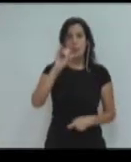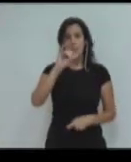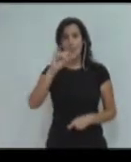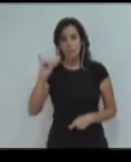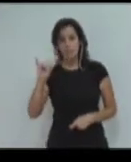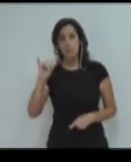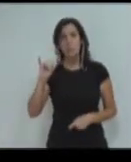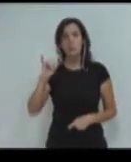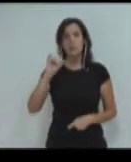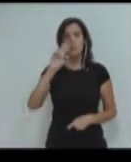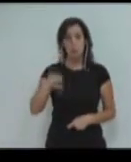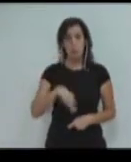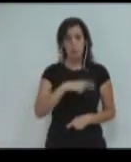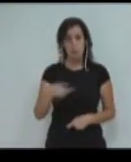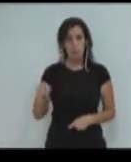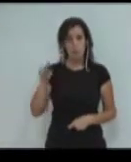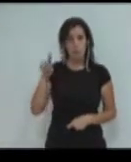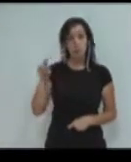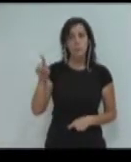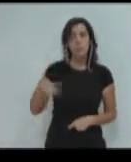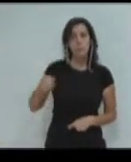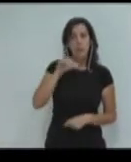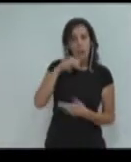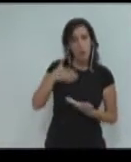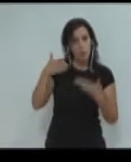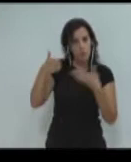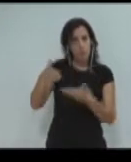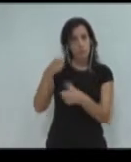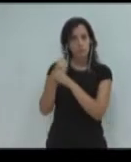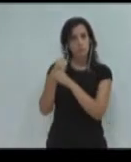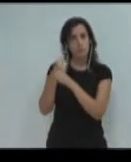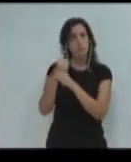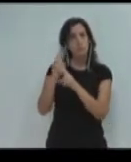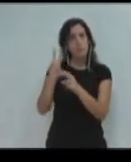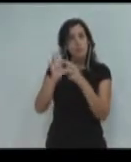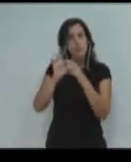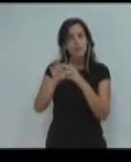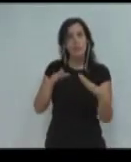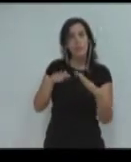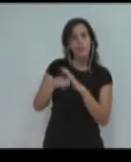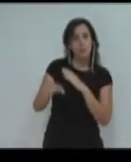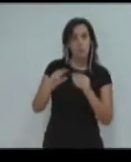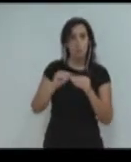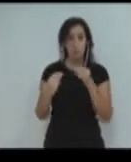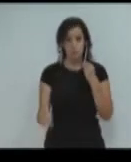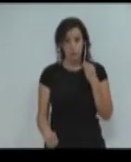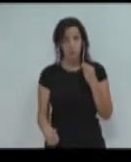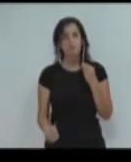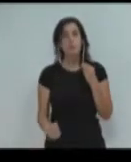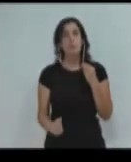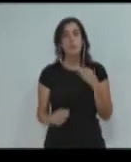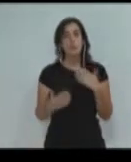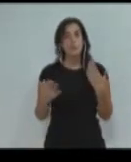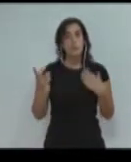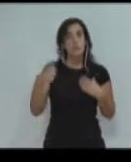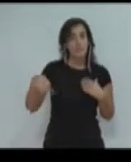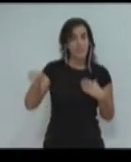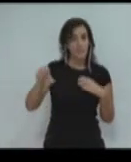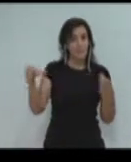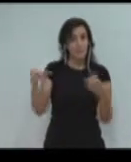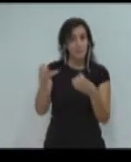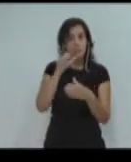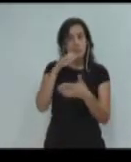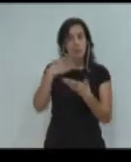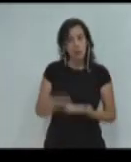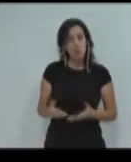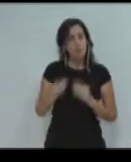está en Suiza y que ellos también están trabajando tema de accesibilidad a documentos. Entonces ellos sé que estaban